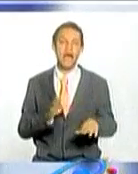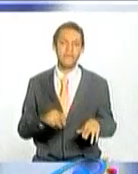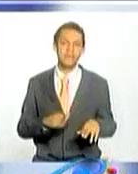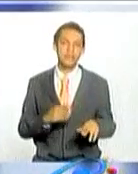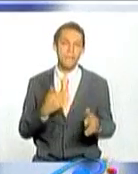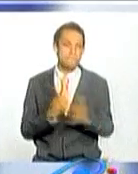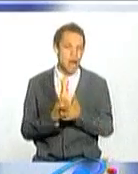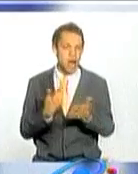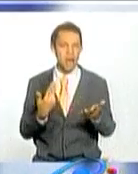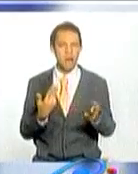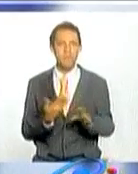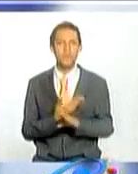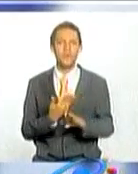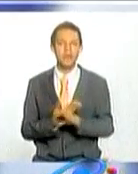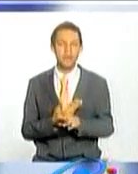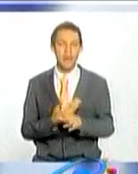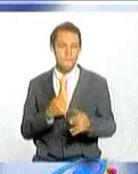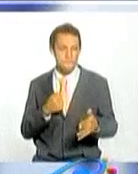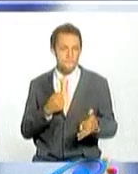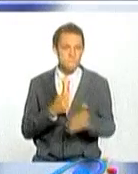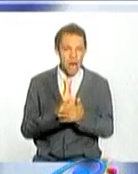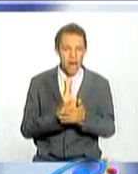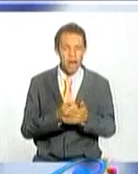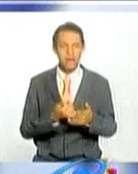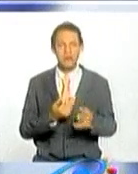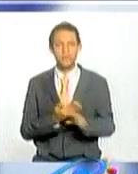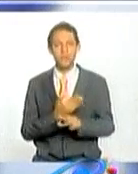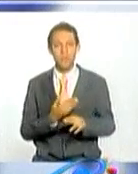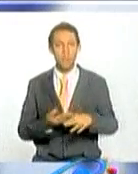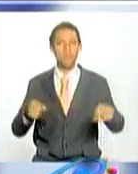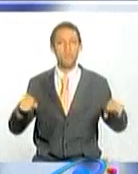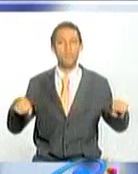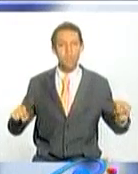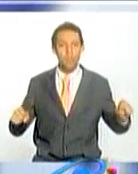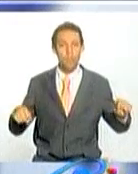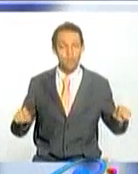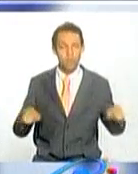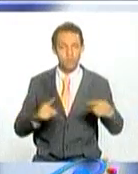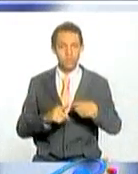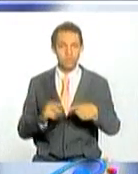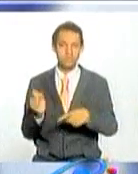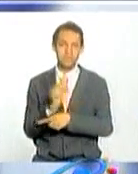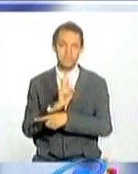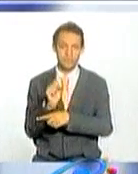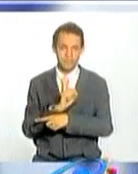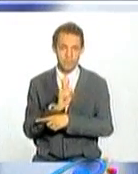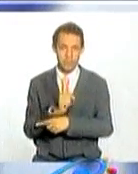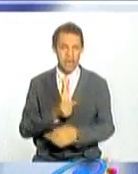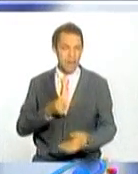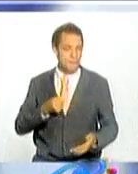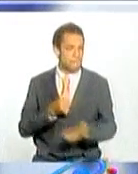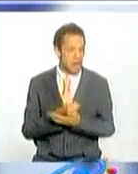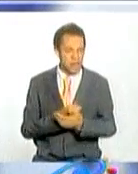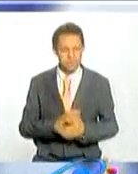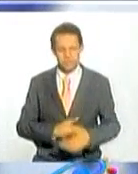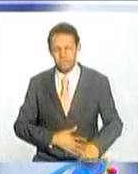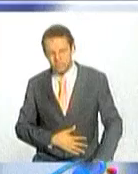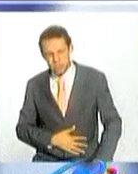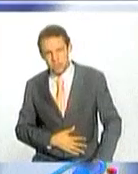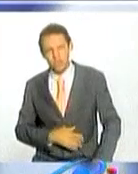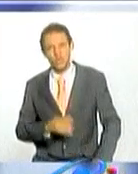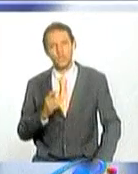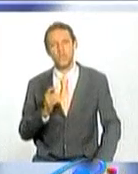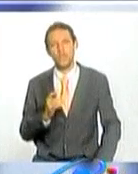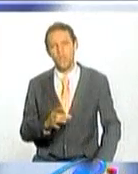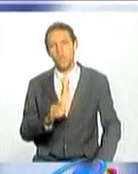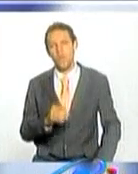accidentes. Generalmente cuando hay un accidente de moto, un accidente automovilístico, de los órganos abdominales, este es